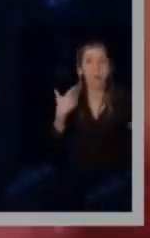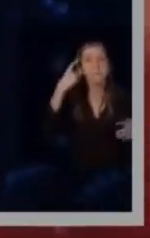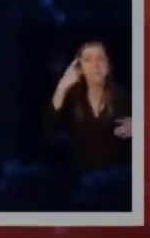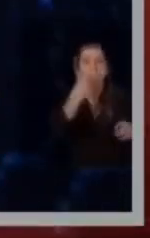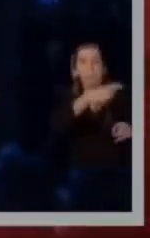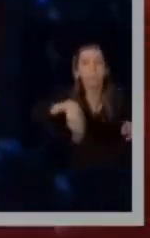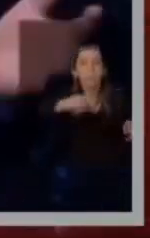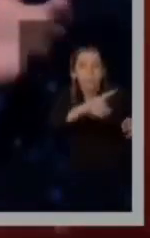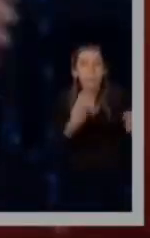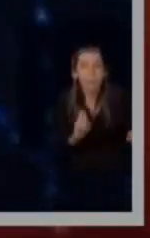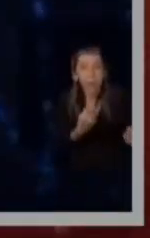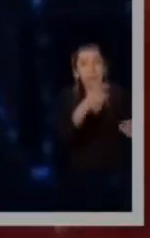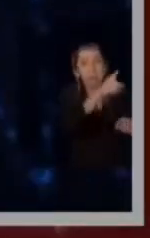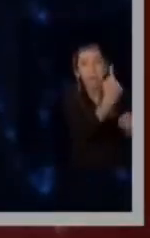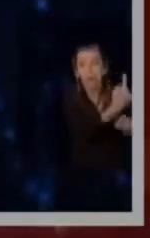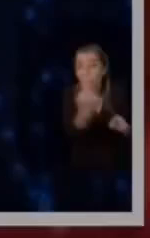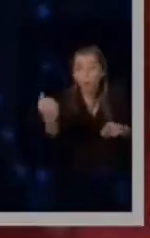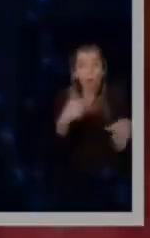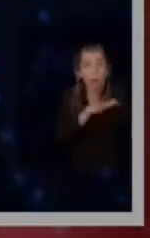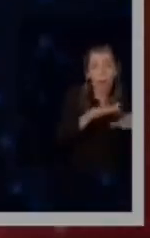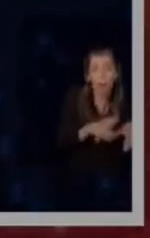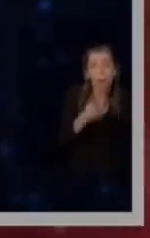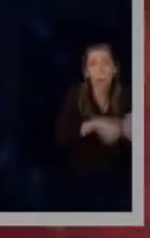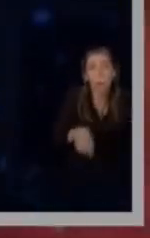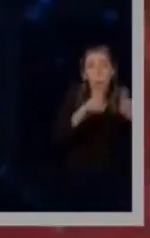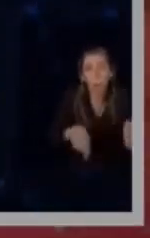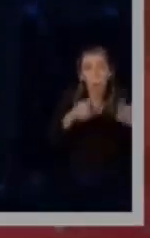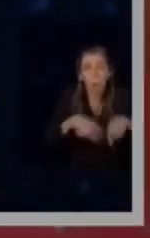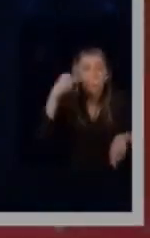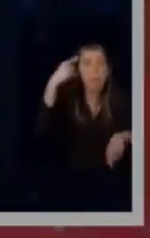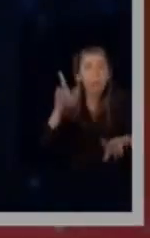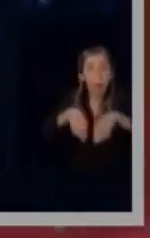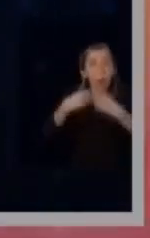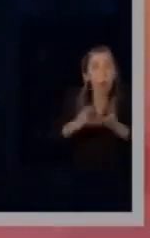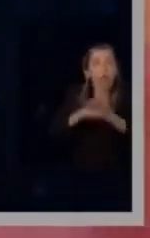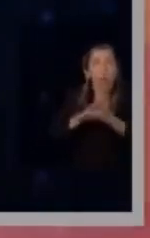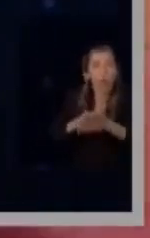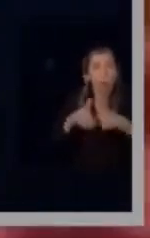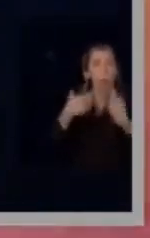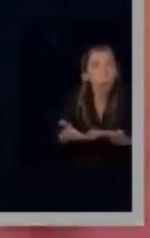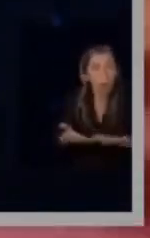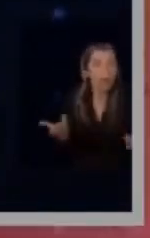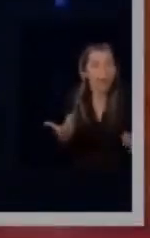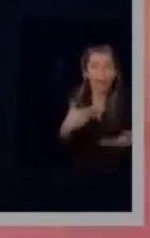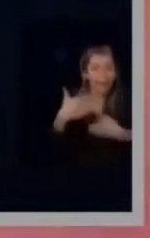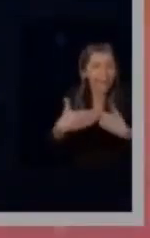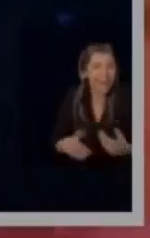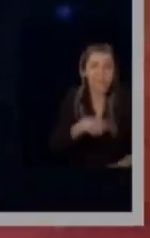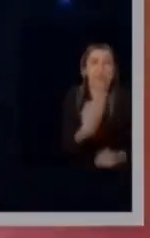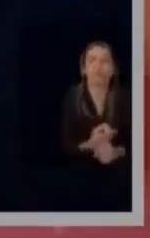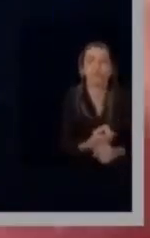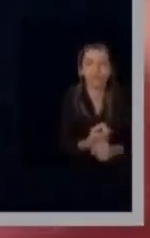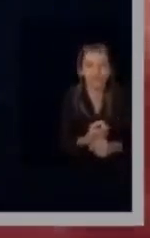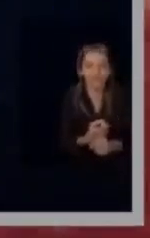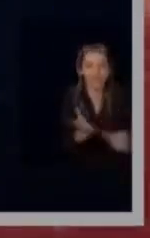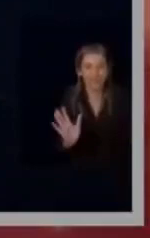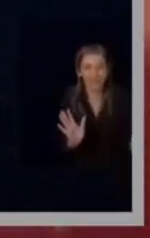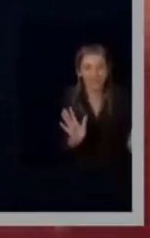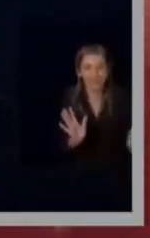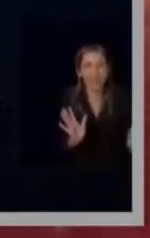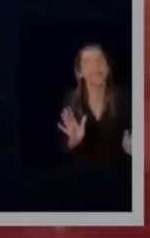mintió porque dijo, respondiéndole a Massa, que ella había pedido perdón al Papa Francisco y a la Iglesia Católica y que lo esperaban en Argentina cuando